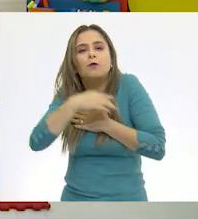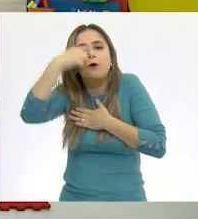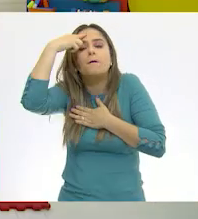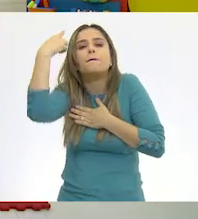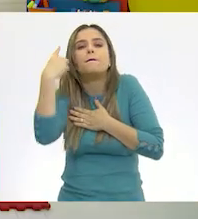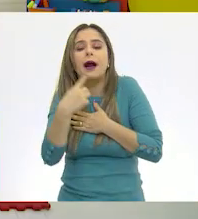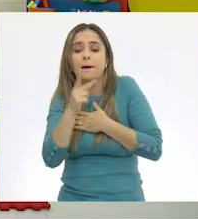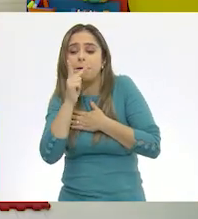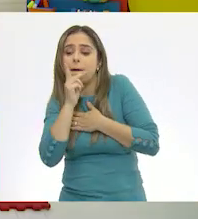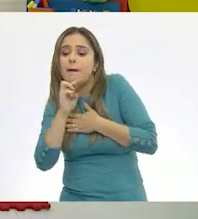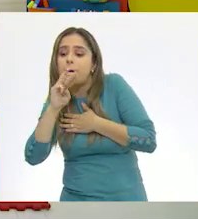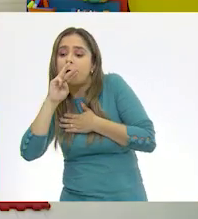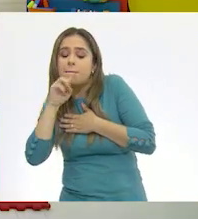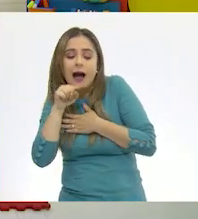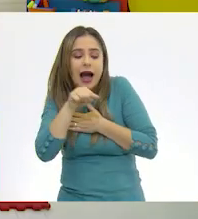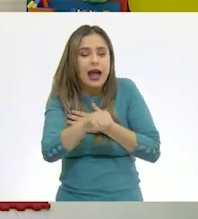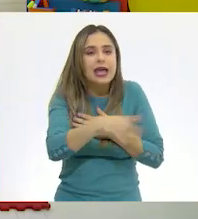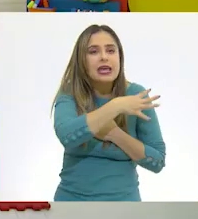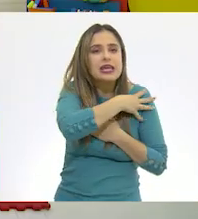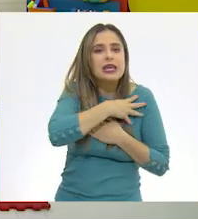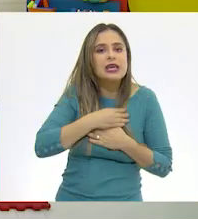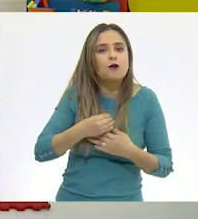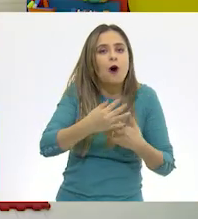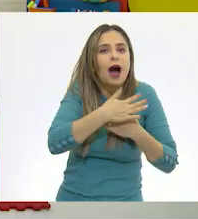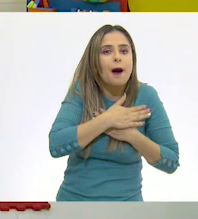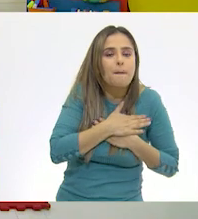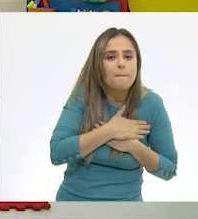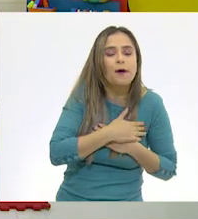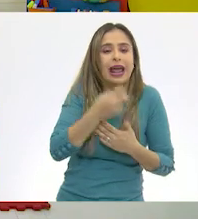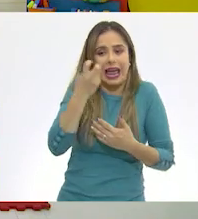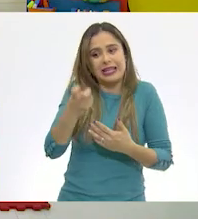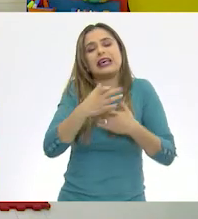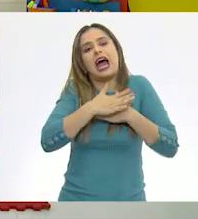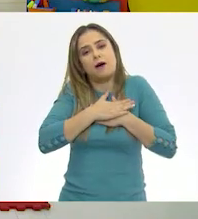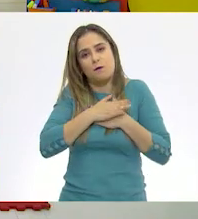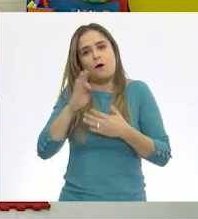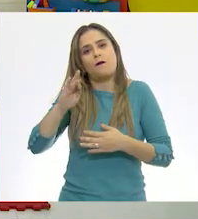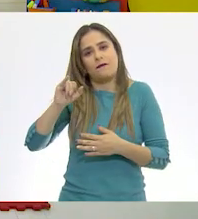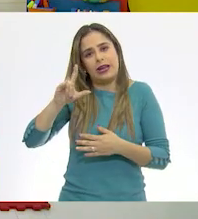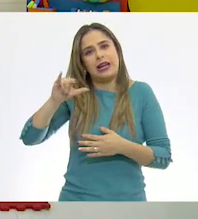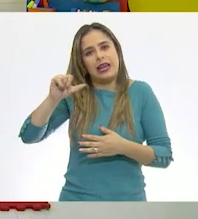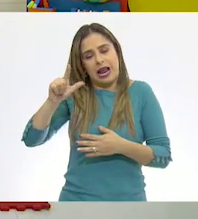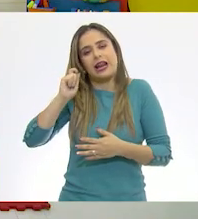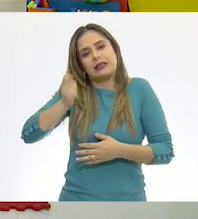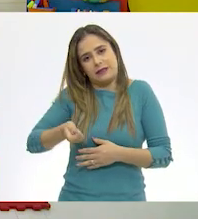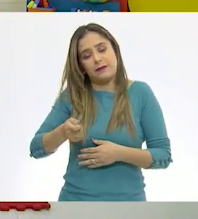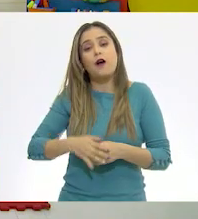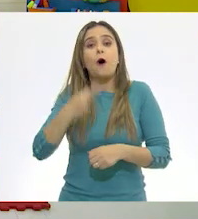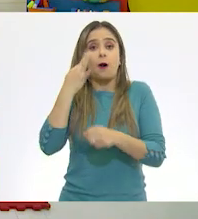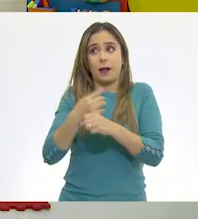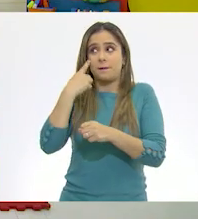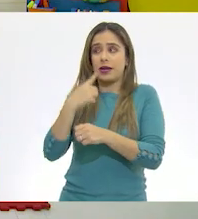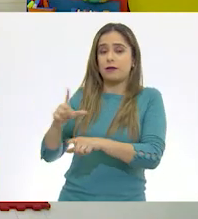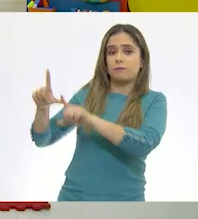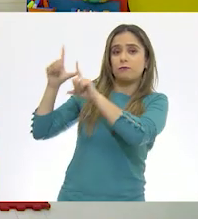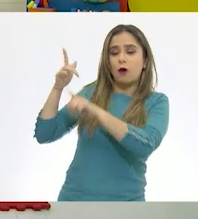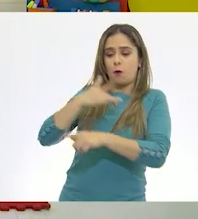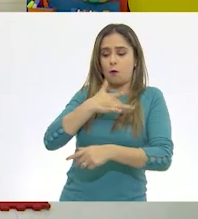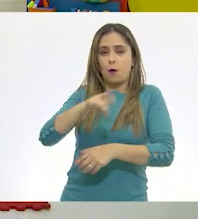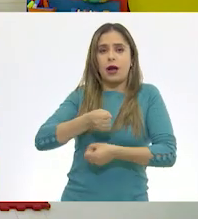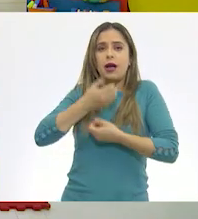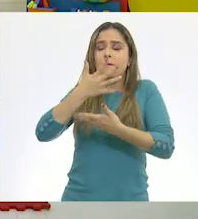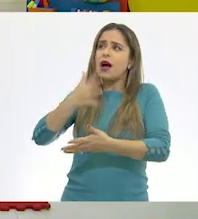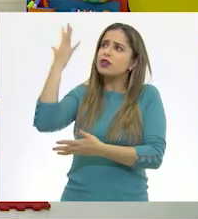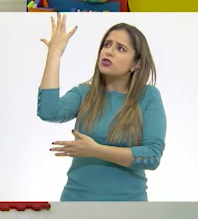bien, ahora les invitamos a ver el siguiente video. Es una narración con rimas que incluye el poema El sol que